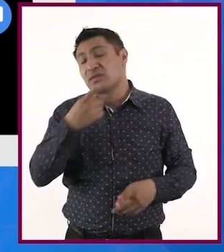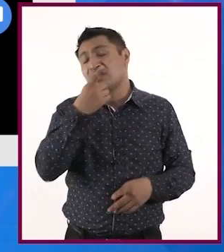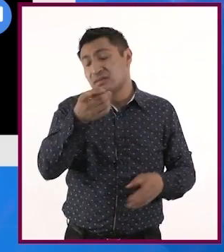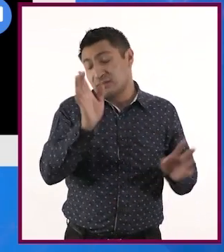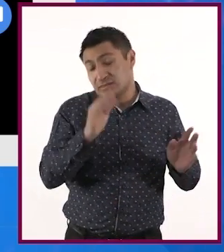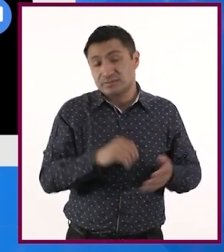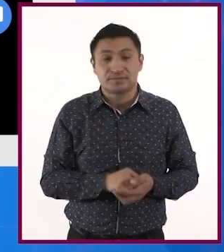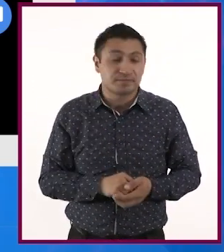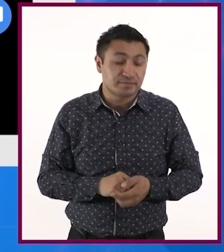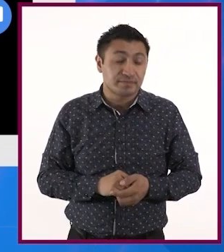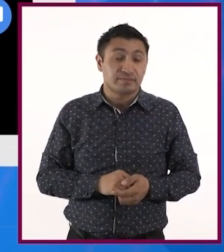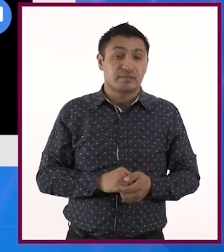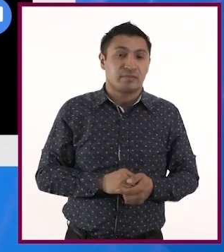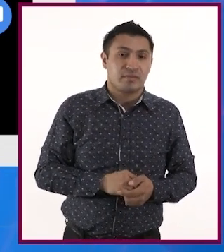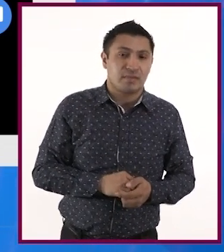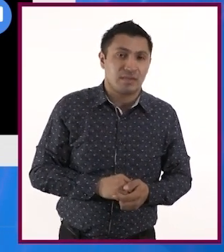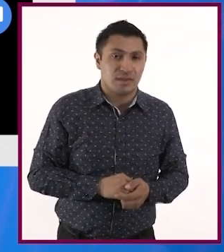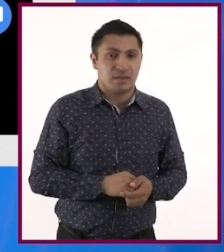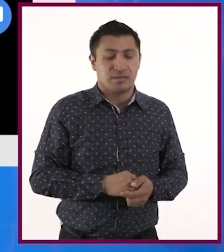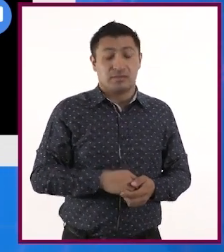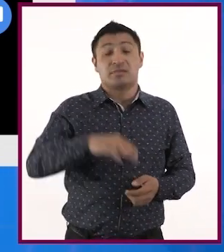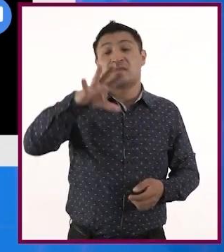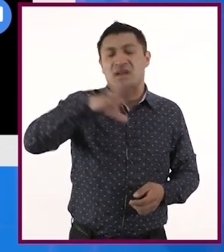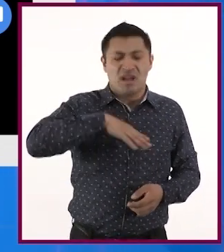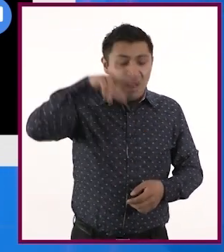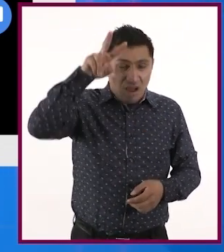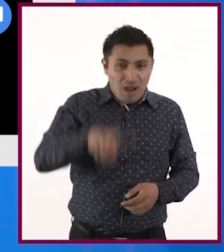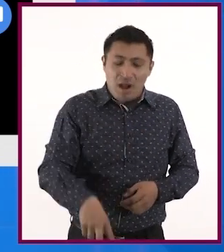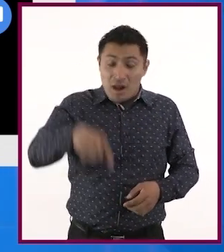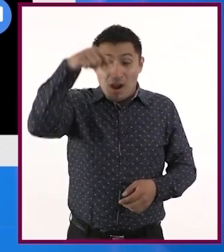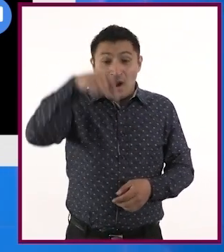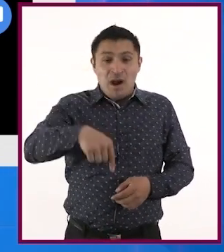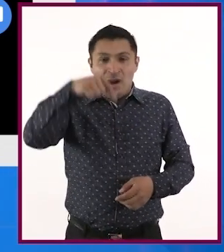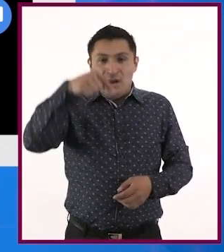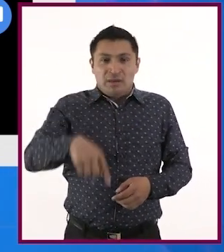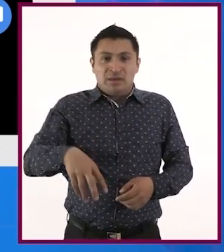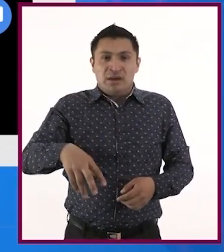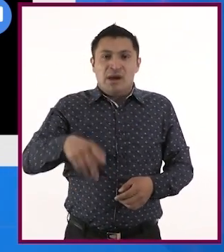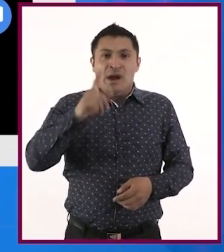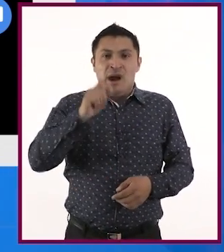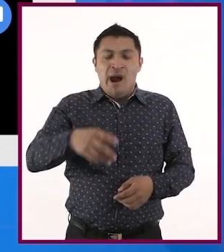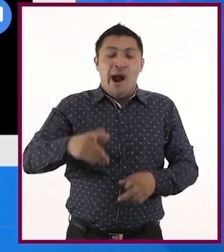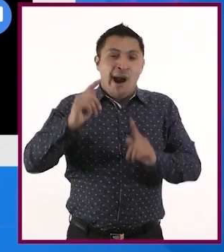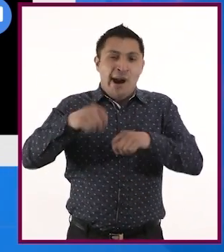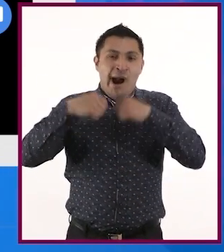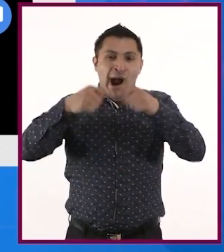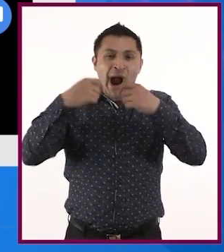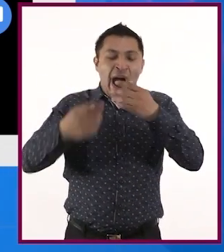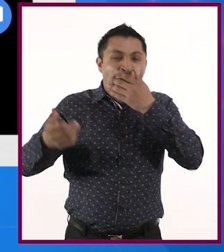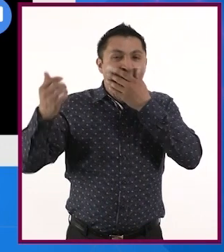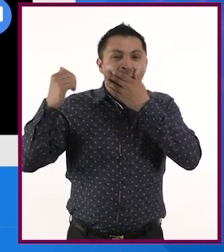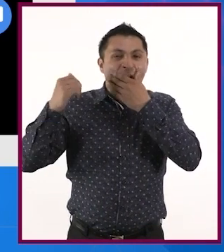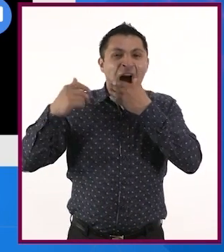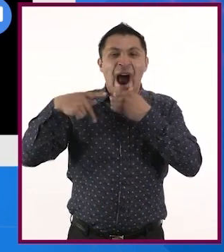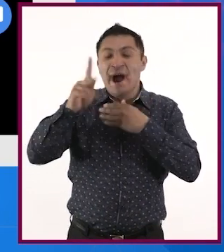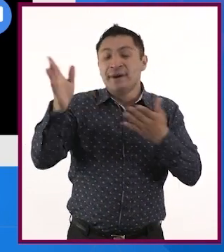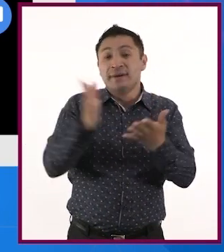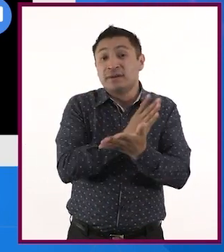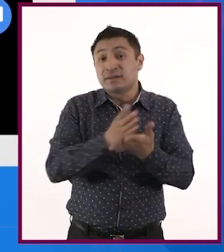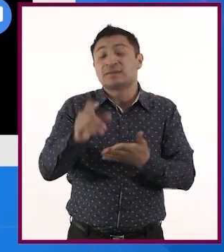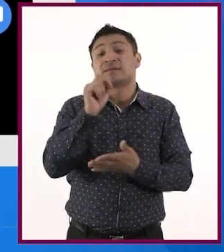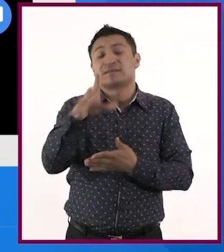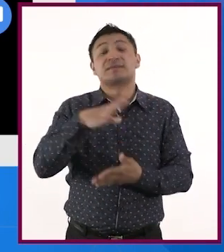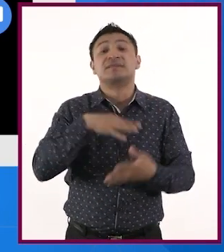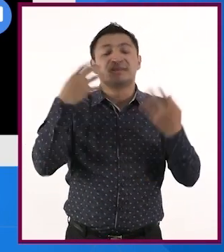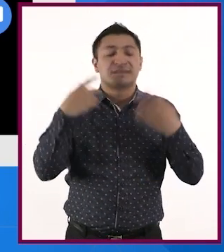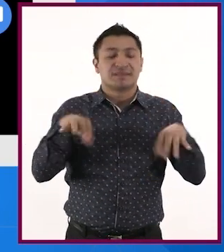estudiosos. Entonces, hay aquí una realidad propia de las religiones afro. Pero aparte, tenemos